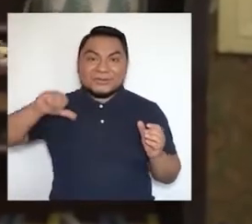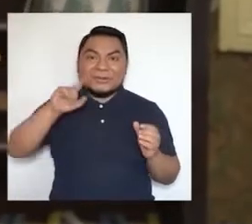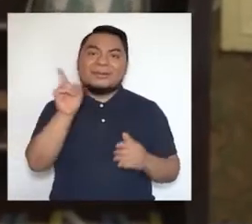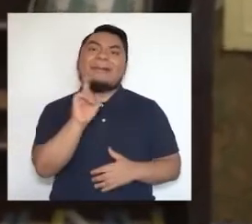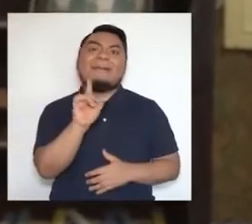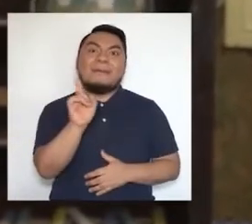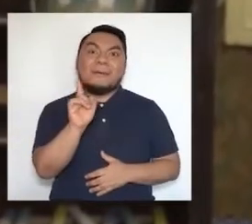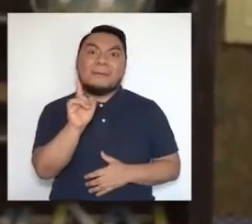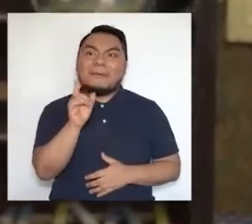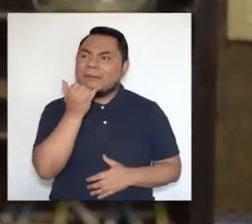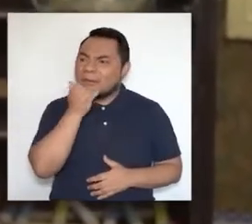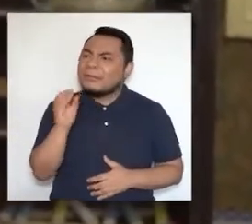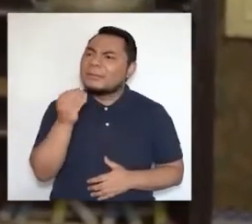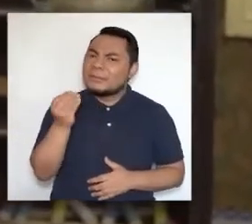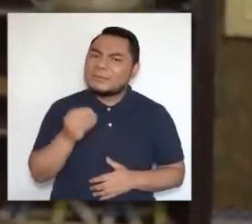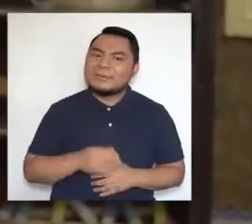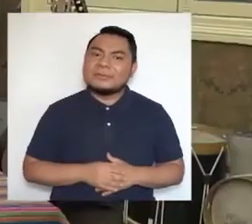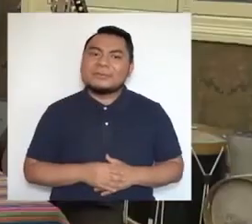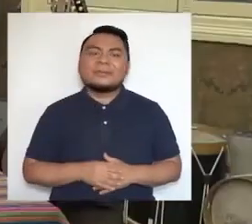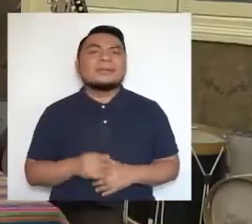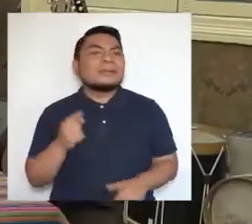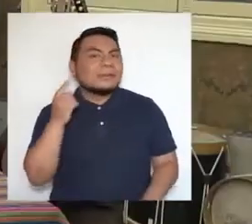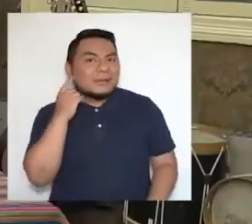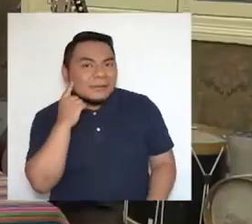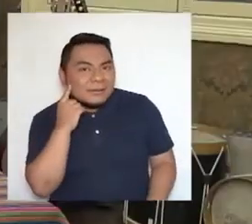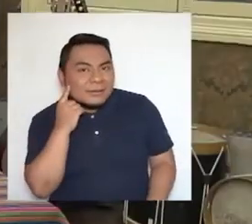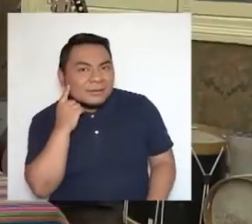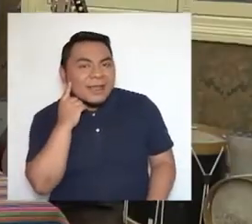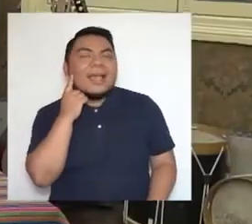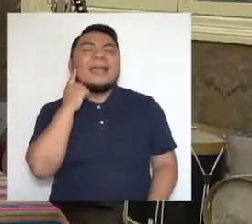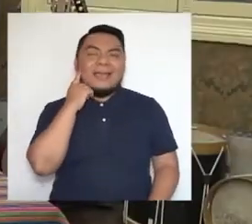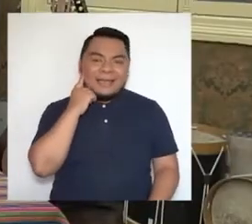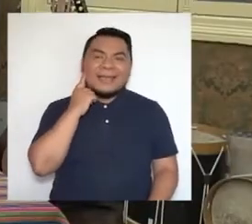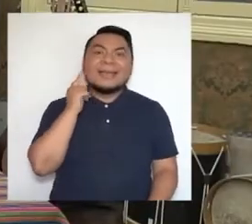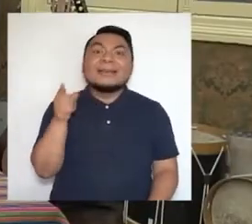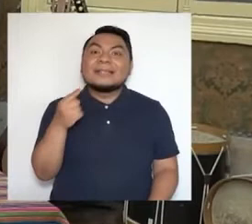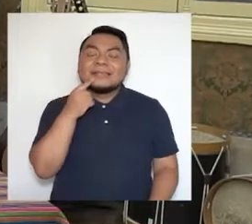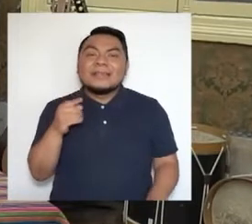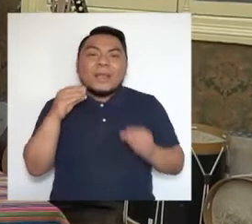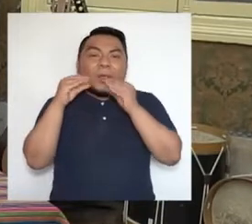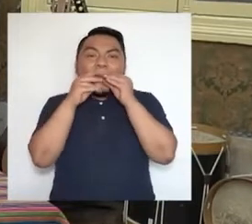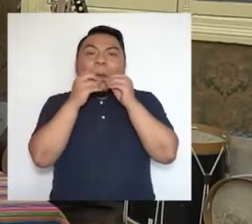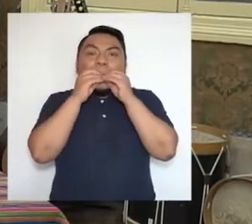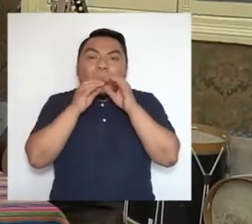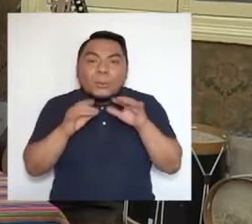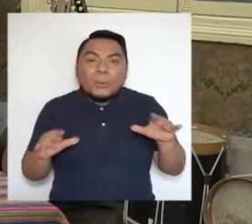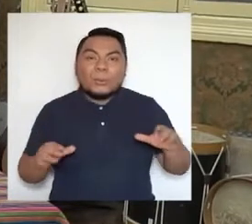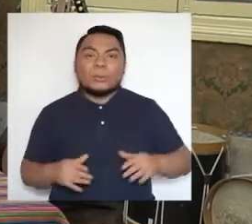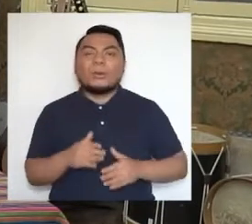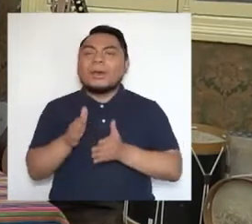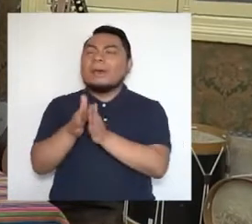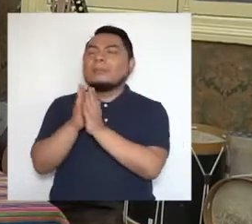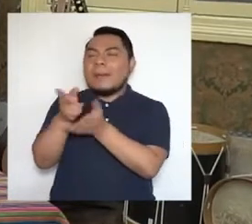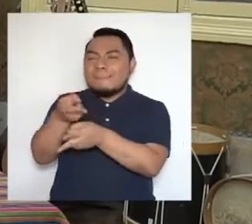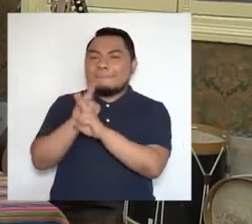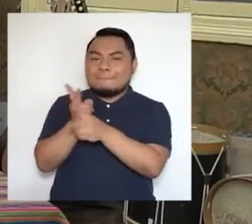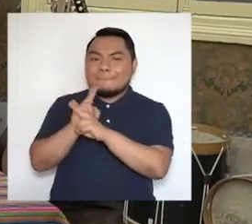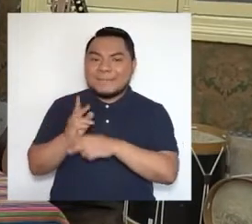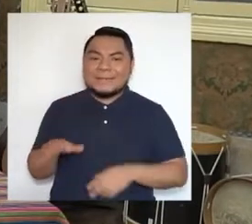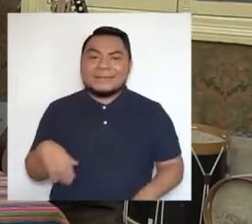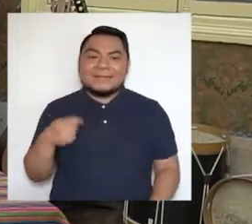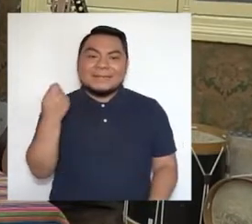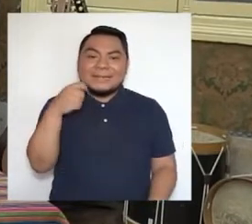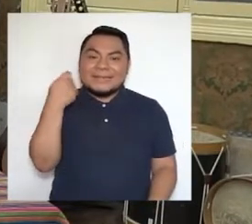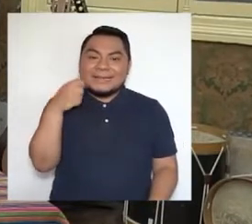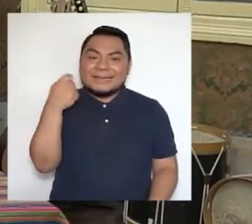¿Tampoco? ¿Por qué? Ah, son instrumentos de viento. Préstame tu abanico.